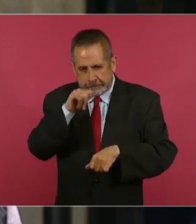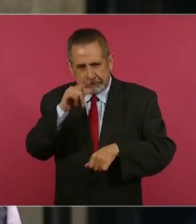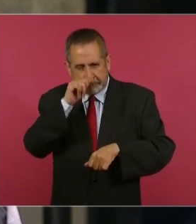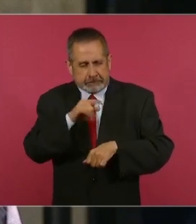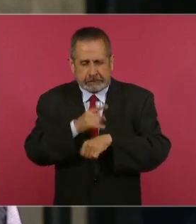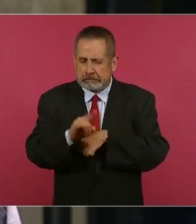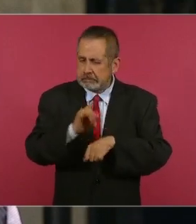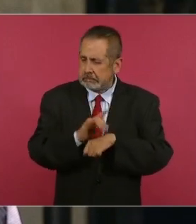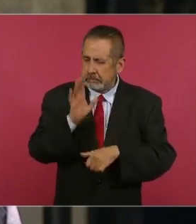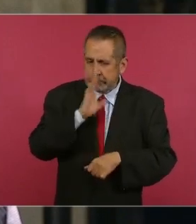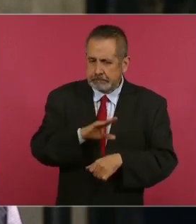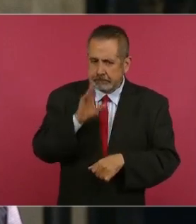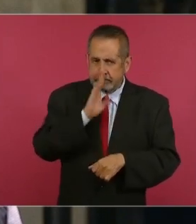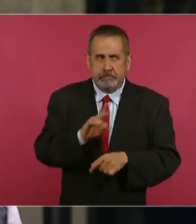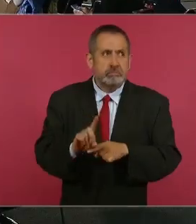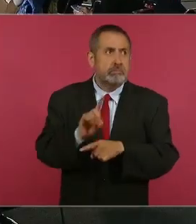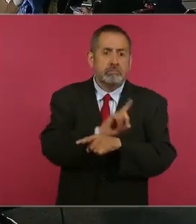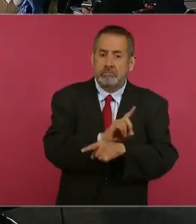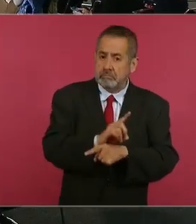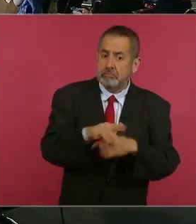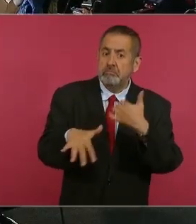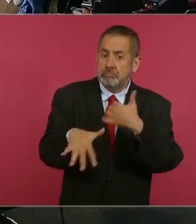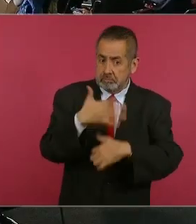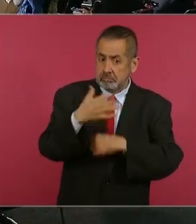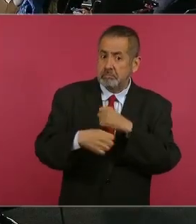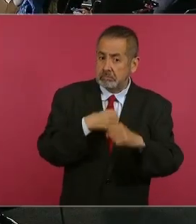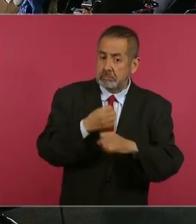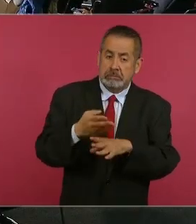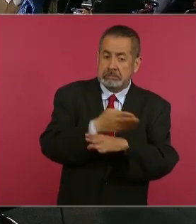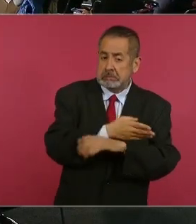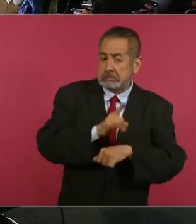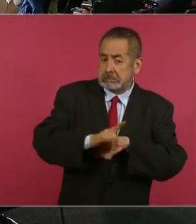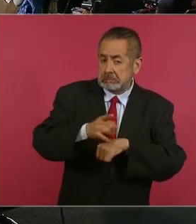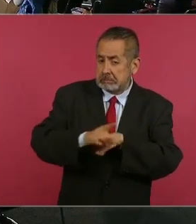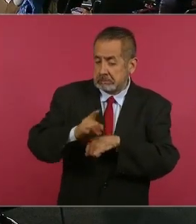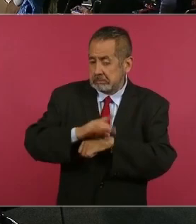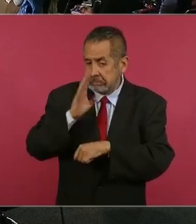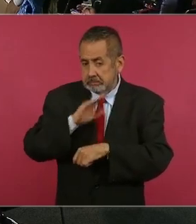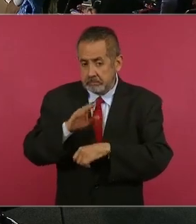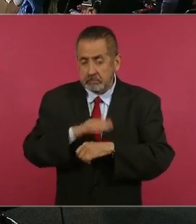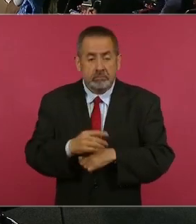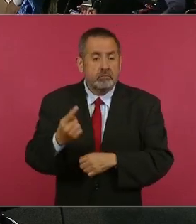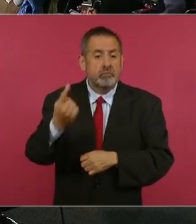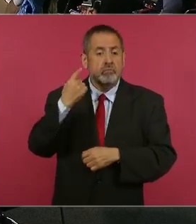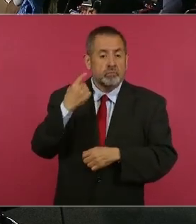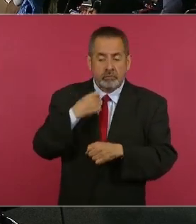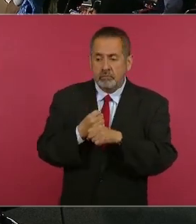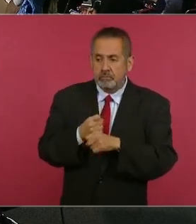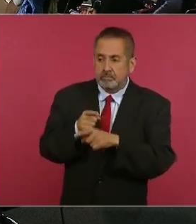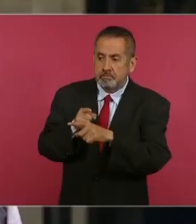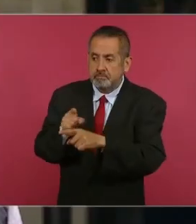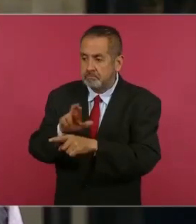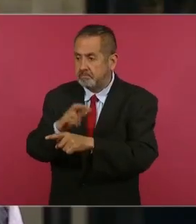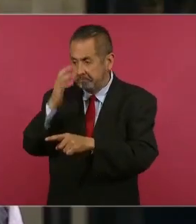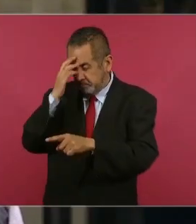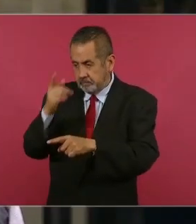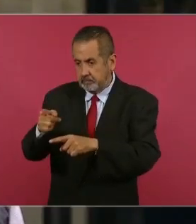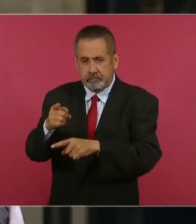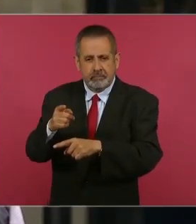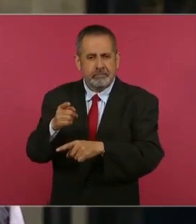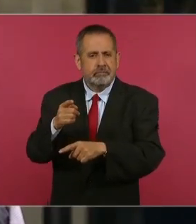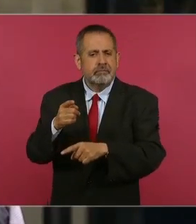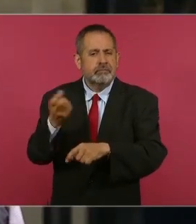venido haciendo desde hace más de 15 años. Y desde hace un año no reconoce al secretario general de la